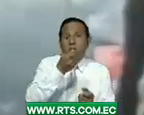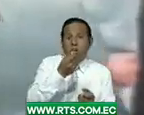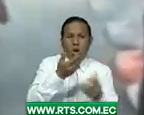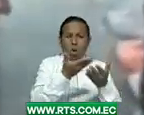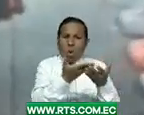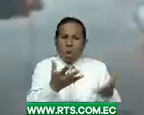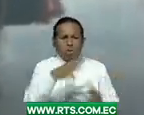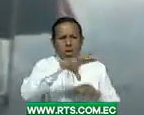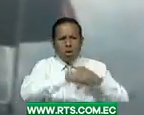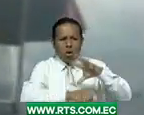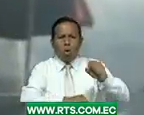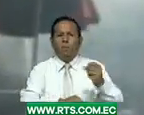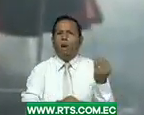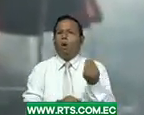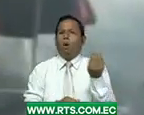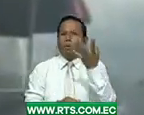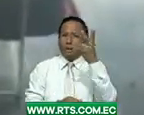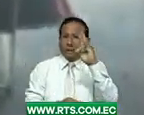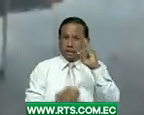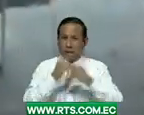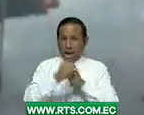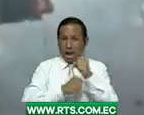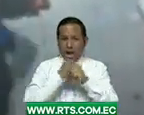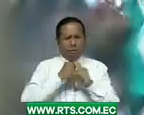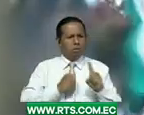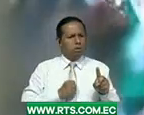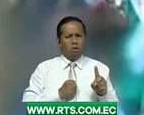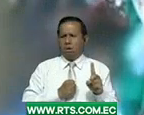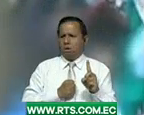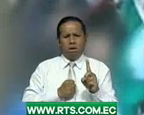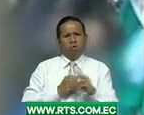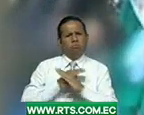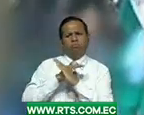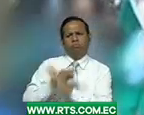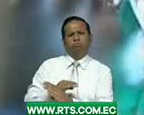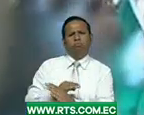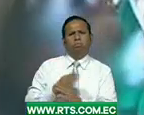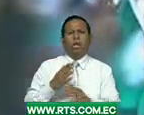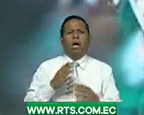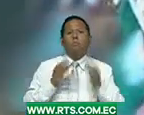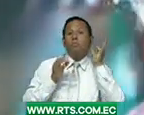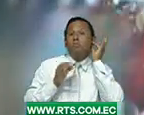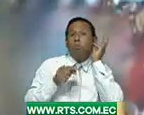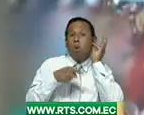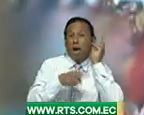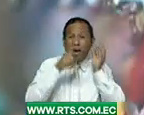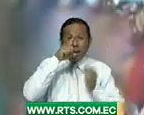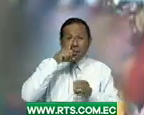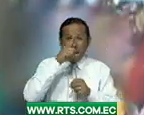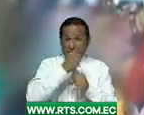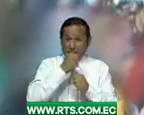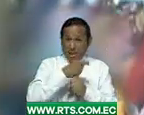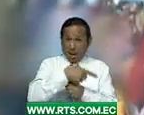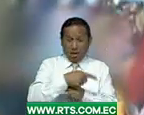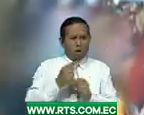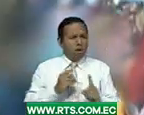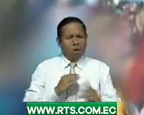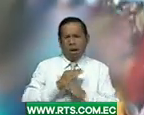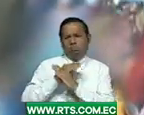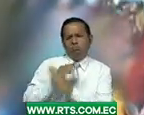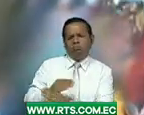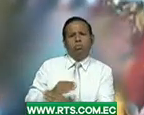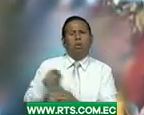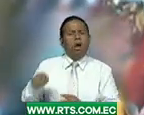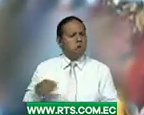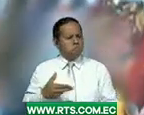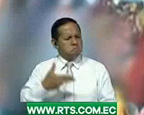personas. Un joven de 17 años que estaba ahí quiso evitar que le hagan daño a la chica que trabajaba en la tienda, pero los zampones